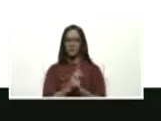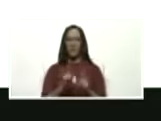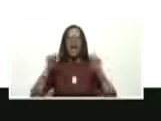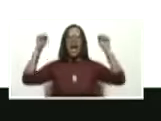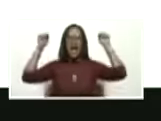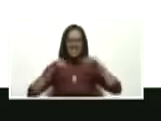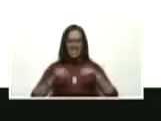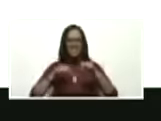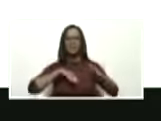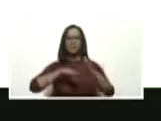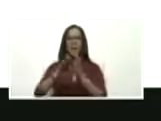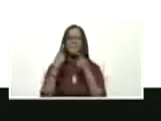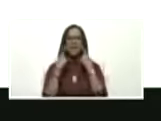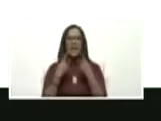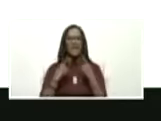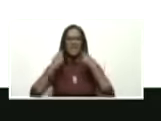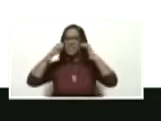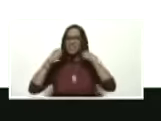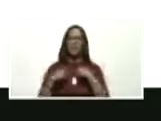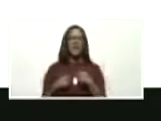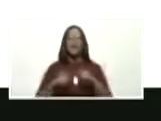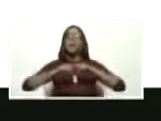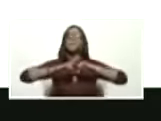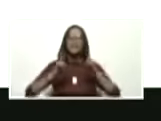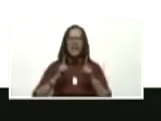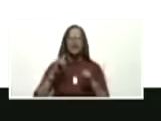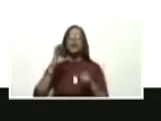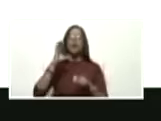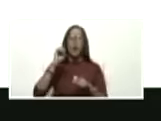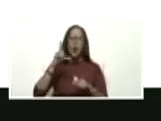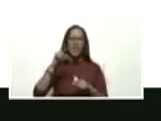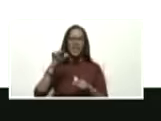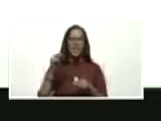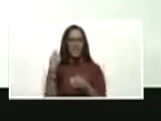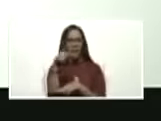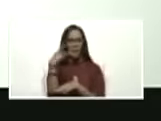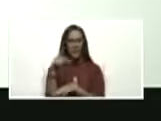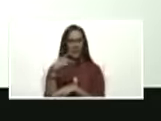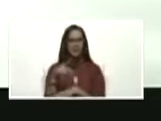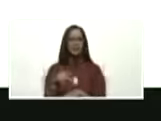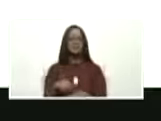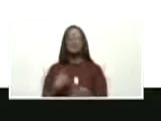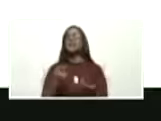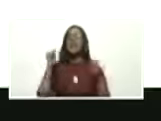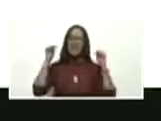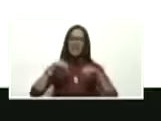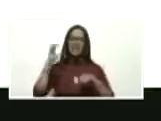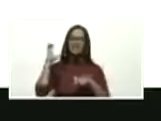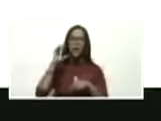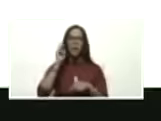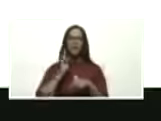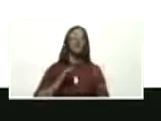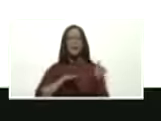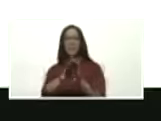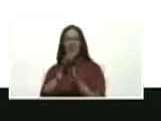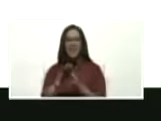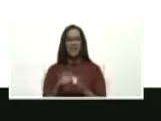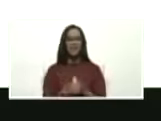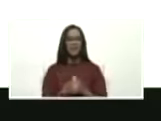que verán ellos que lloren, que brinquen, pero Colina Bolivariana y la parroquia José Antonio Páez, el Estado de Bolívar, va para adelante,